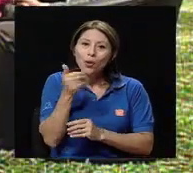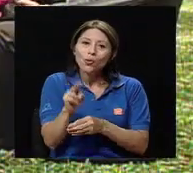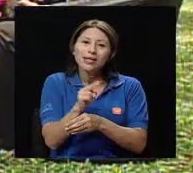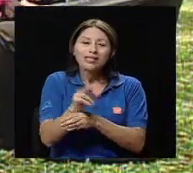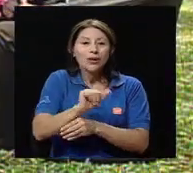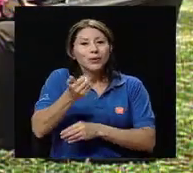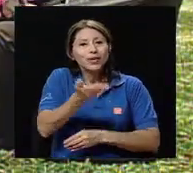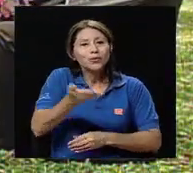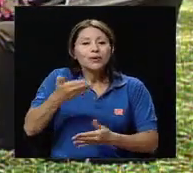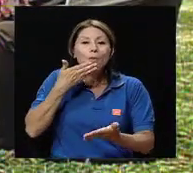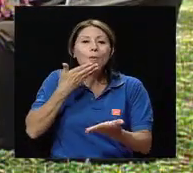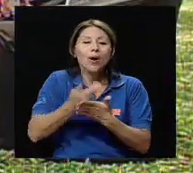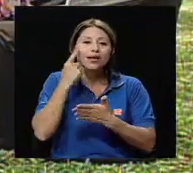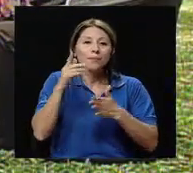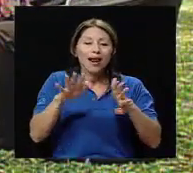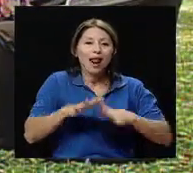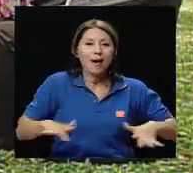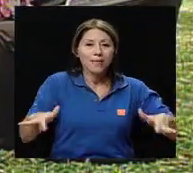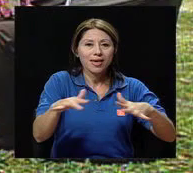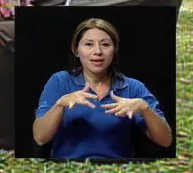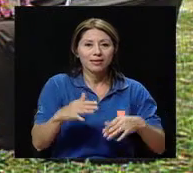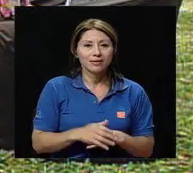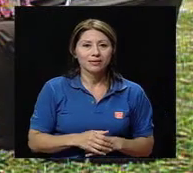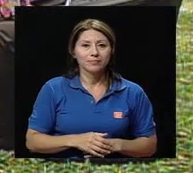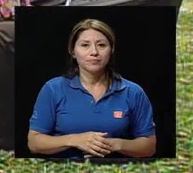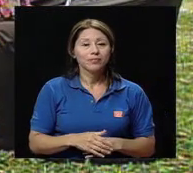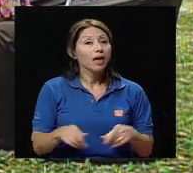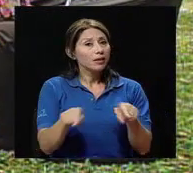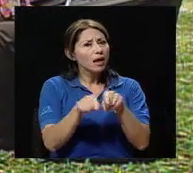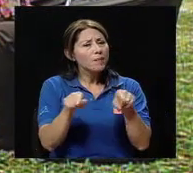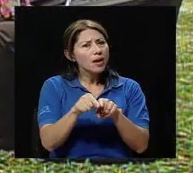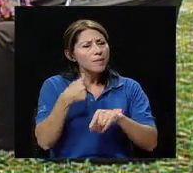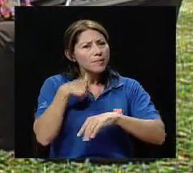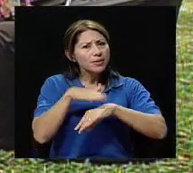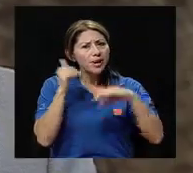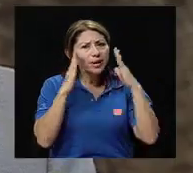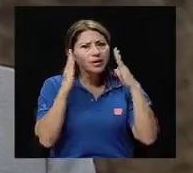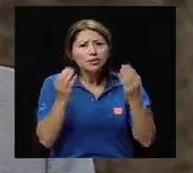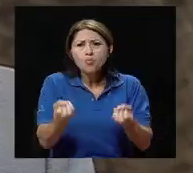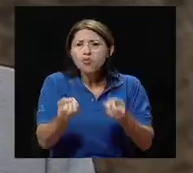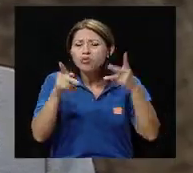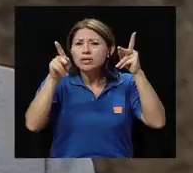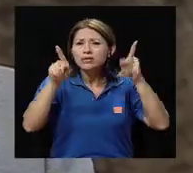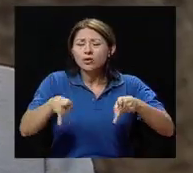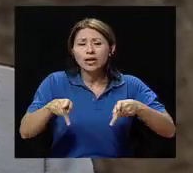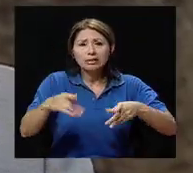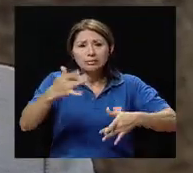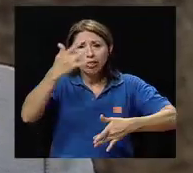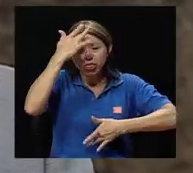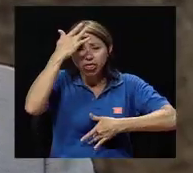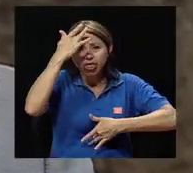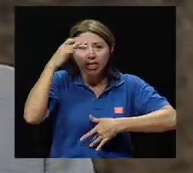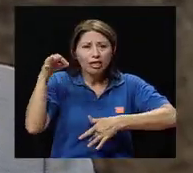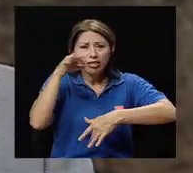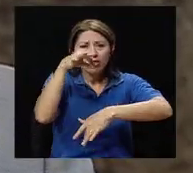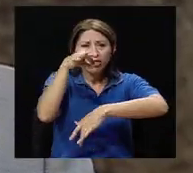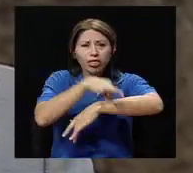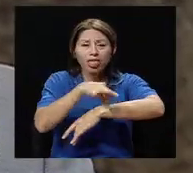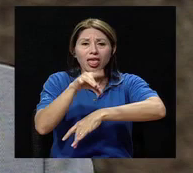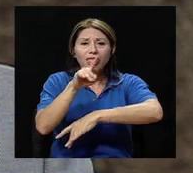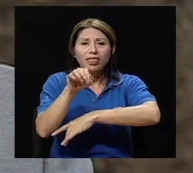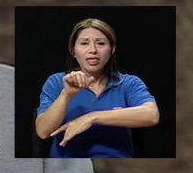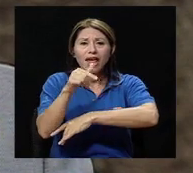Y es que también algo que nos llama la atención, don Bernardo, es que ha aumentado mucho, ¿verdad? También los casos del dengue. Ha sido toda una